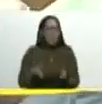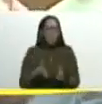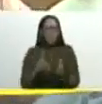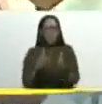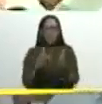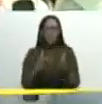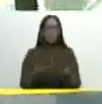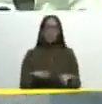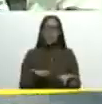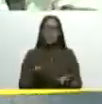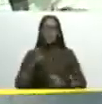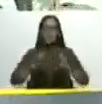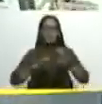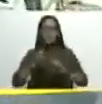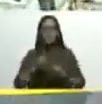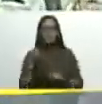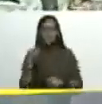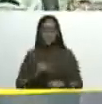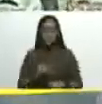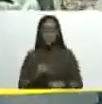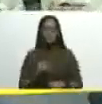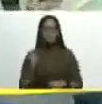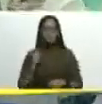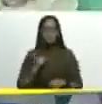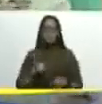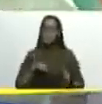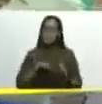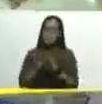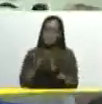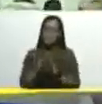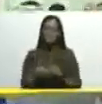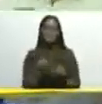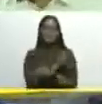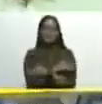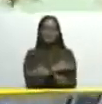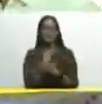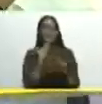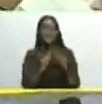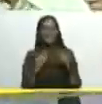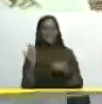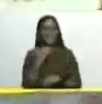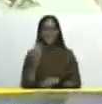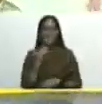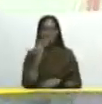tratamiento, sí. claro. Seguro. Bueno, adelante, pues, los agradezco mucho.